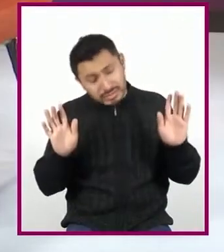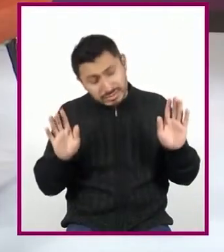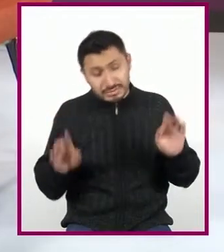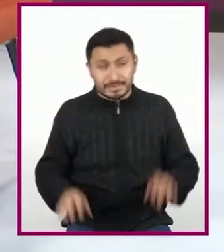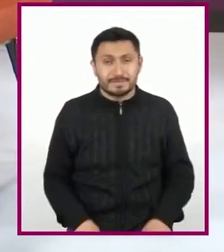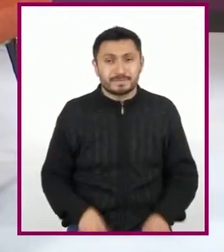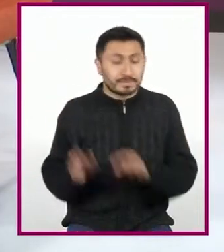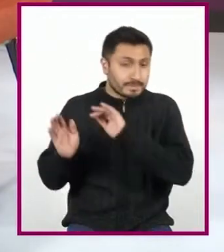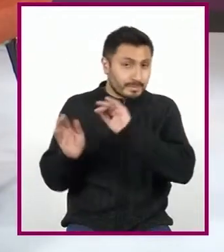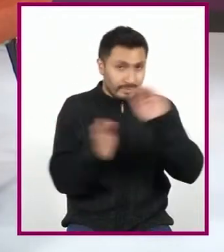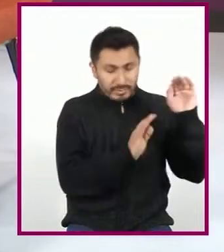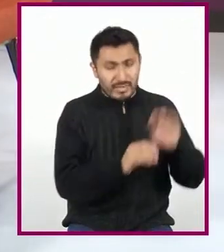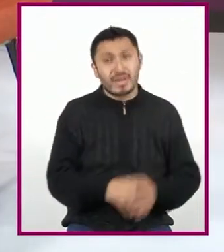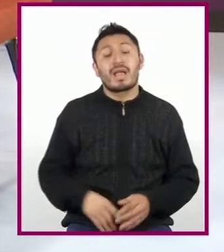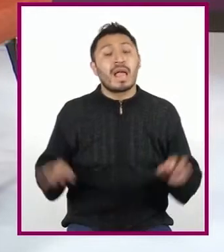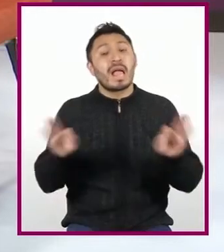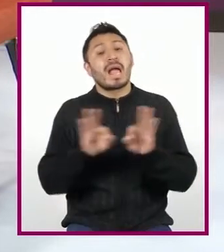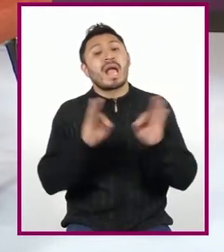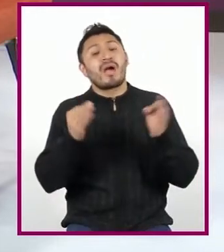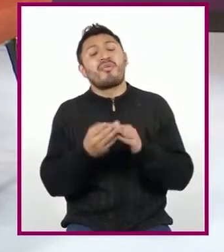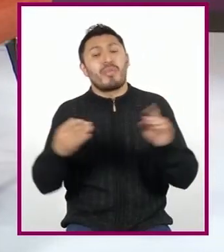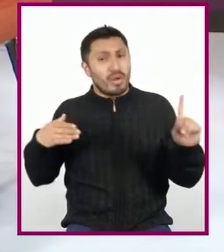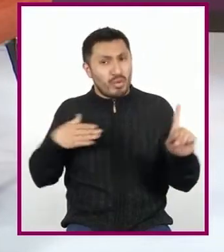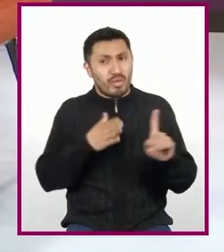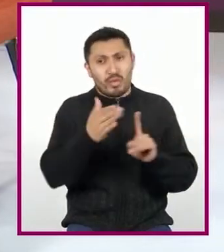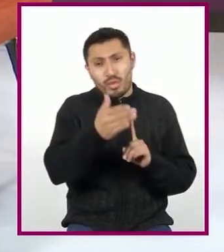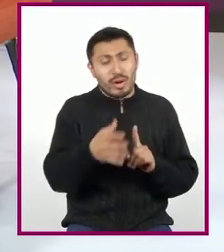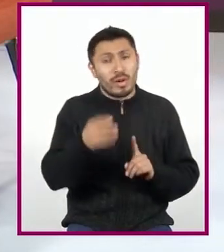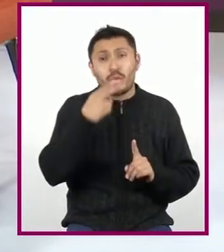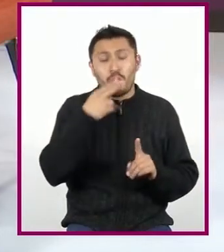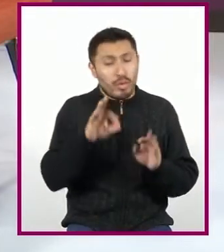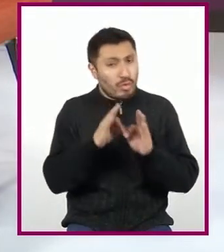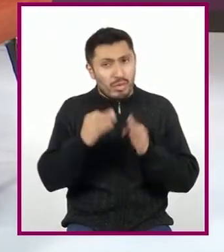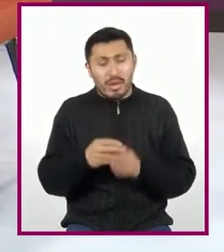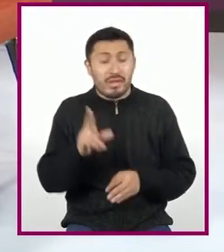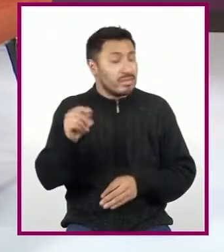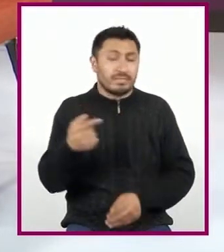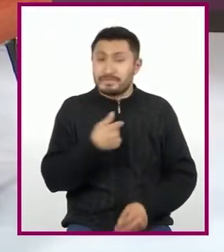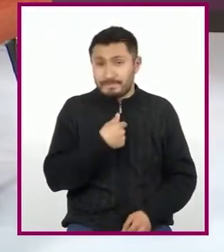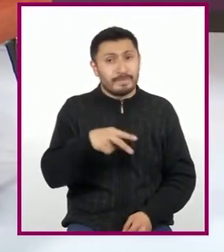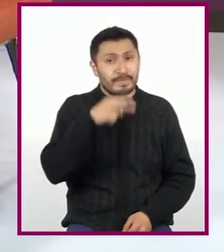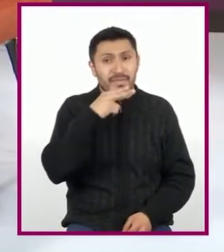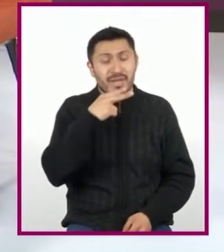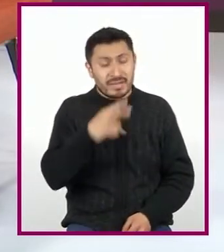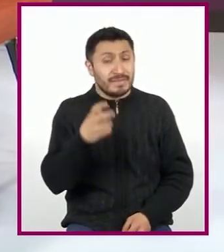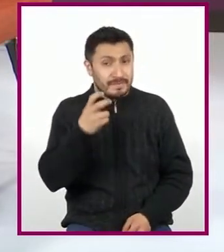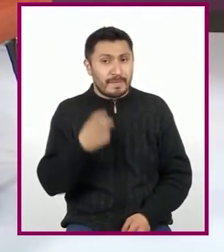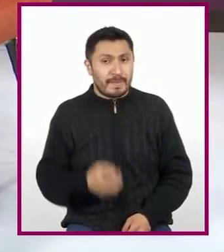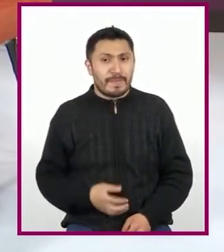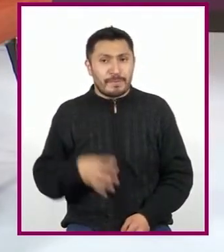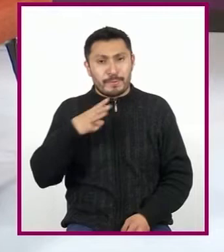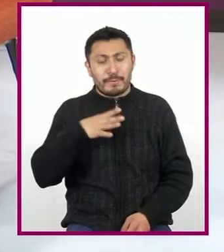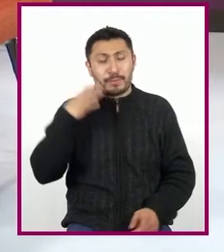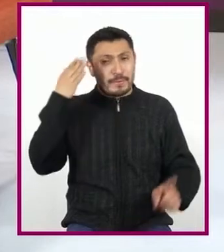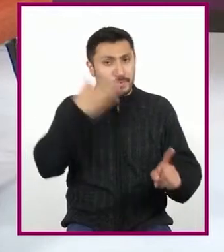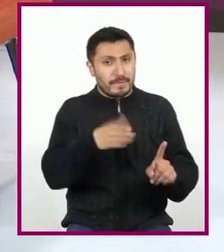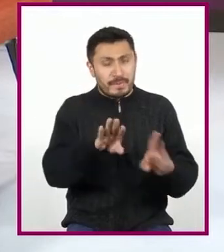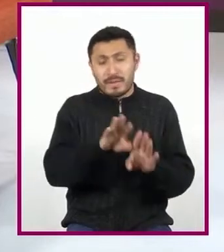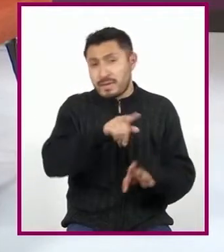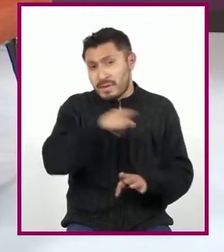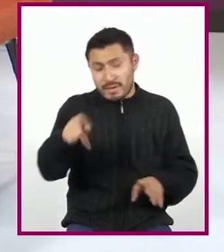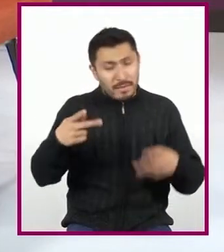sientan orgullosos del trabajo que realizaron. Segundo, que elijan el estilo con el que